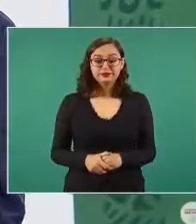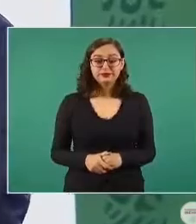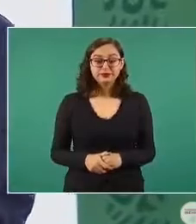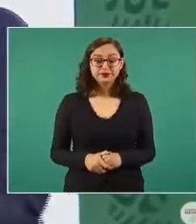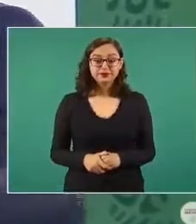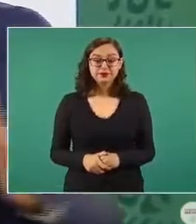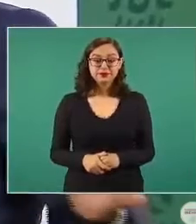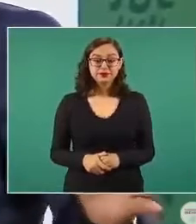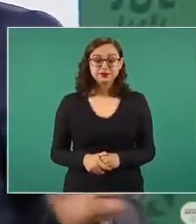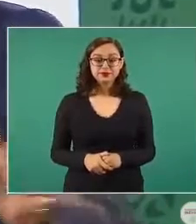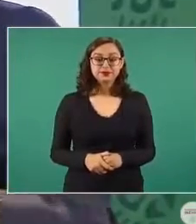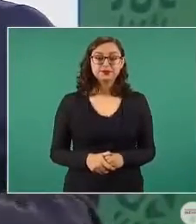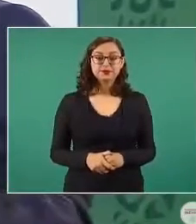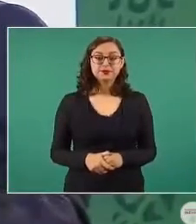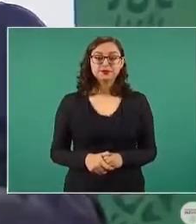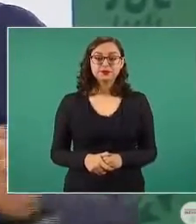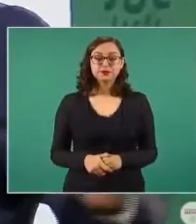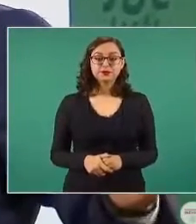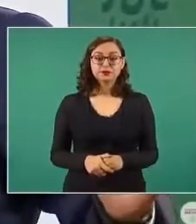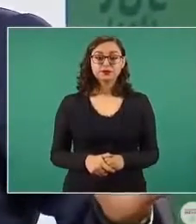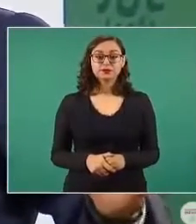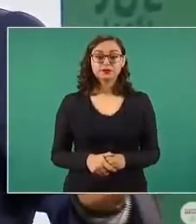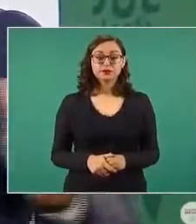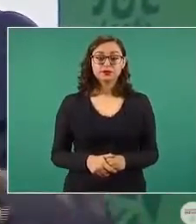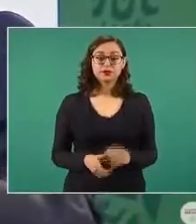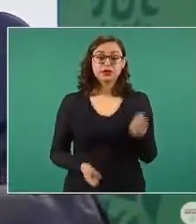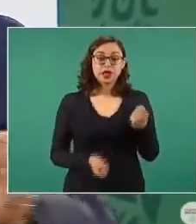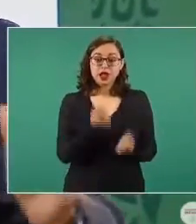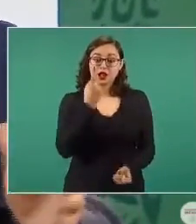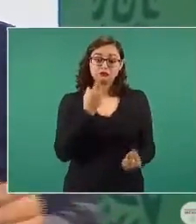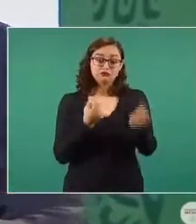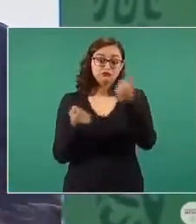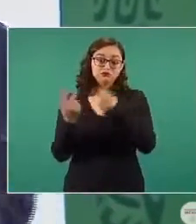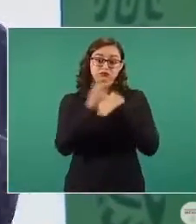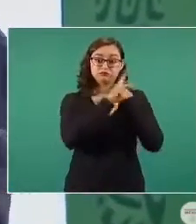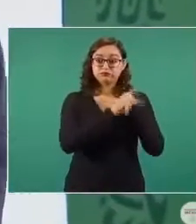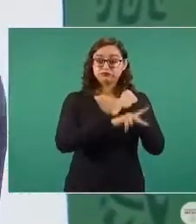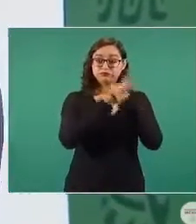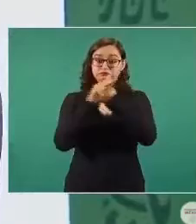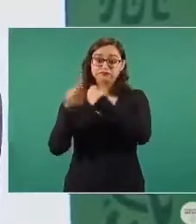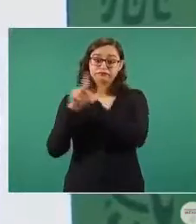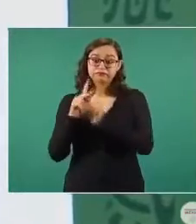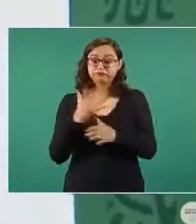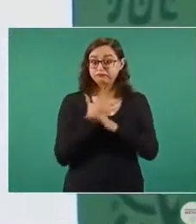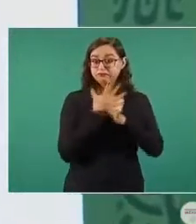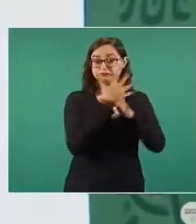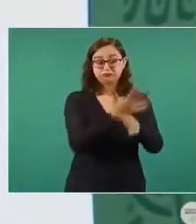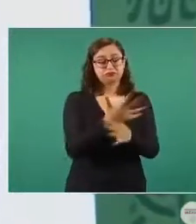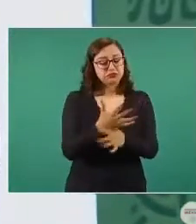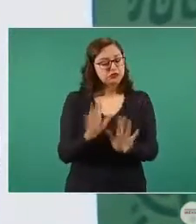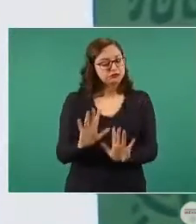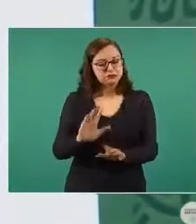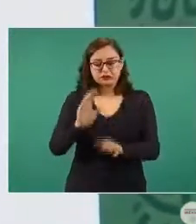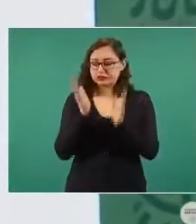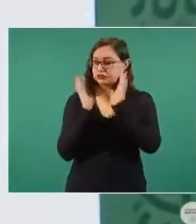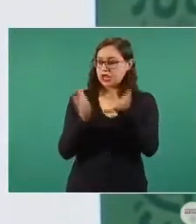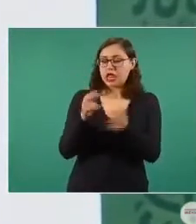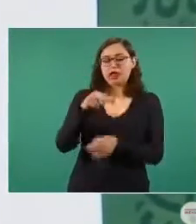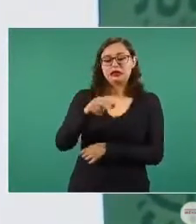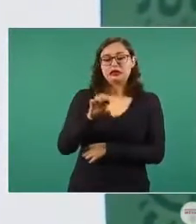Hay países que dicen que debe de continuar el neoliberalismo,